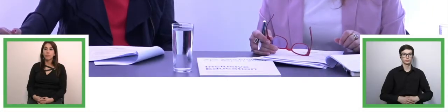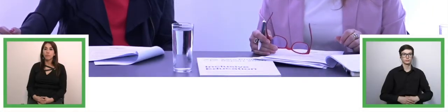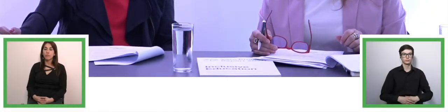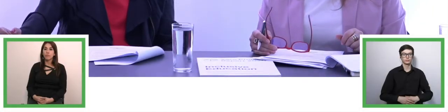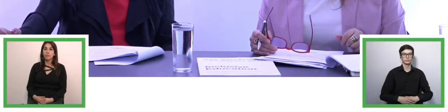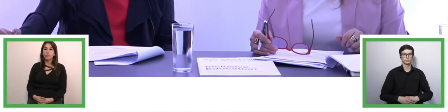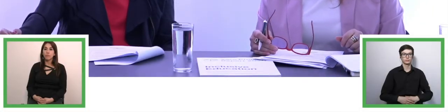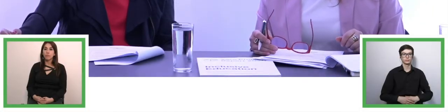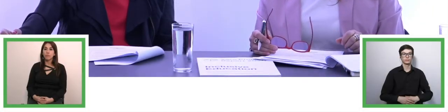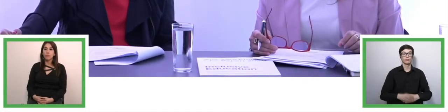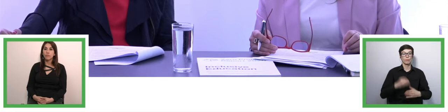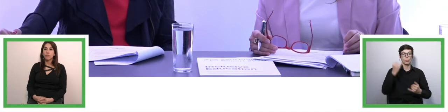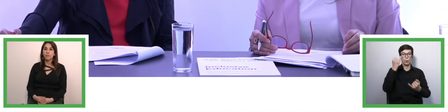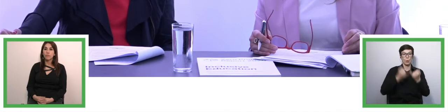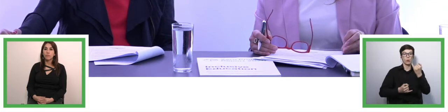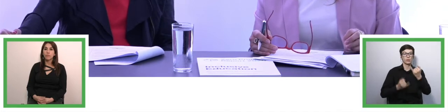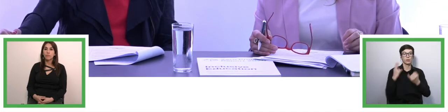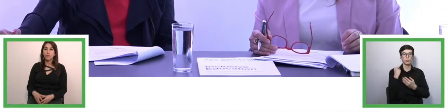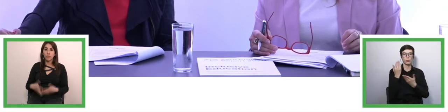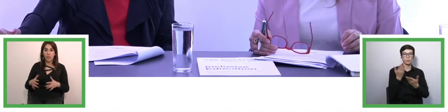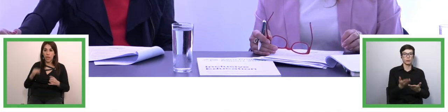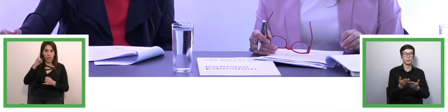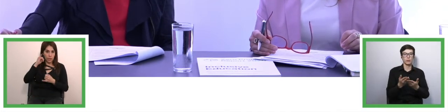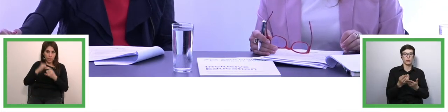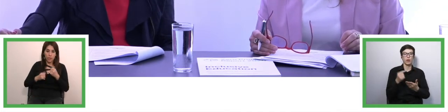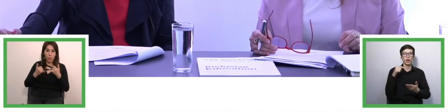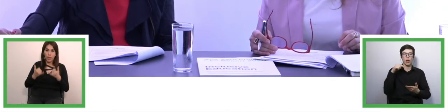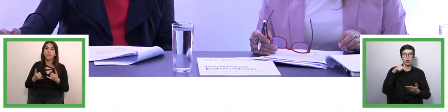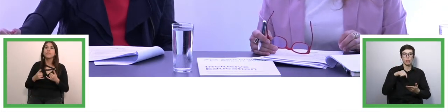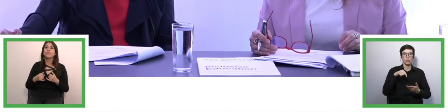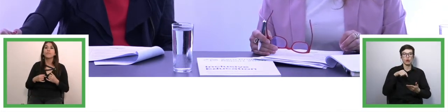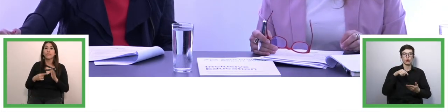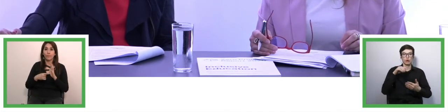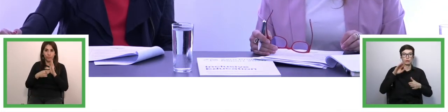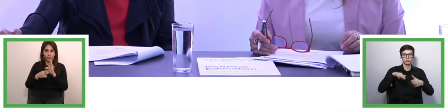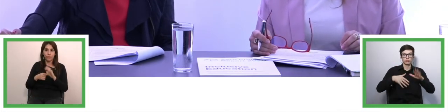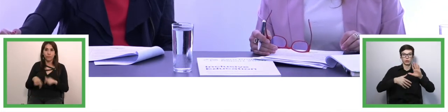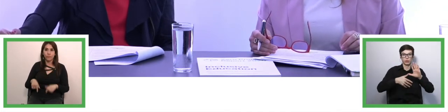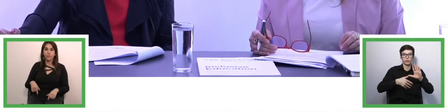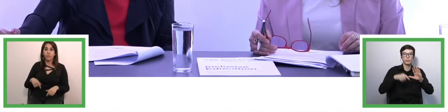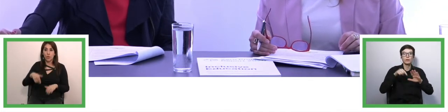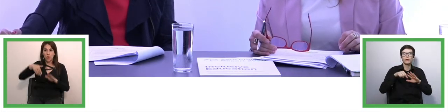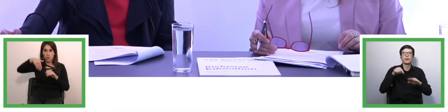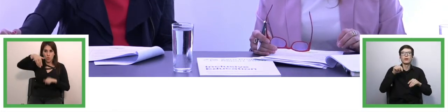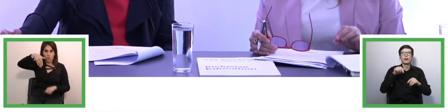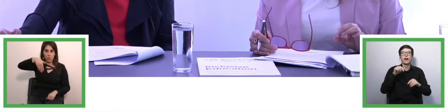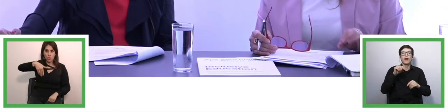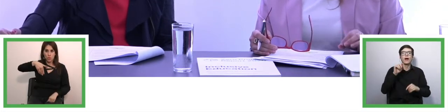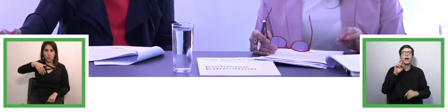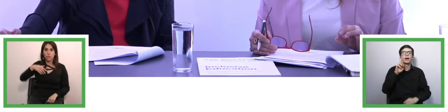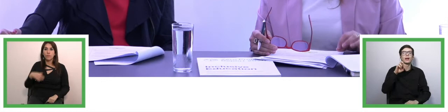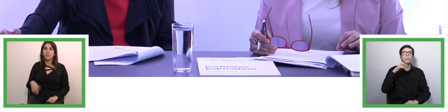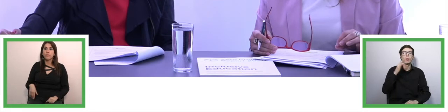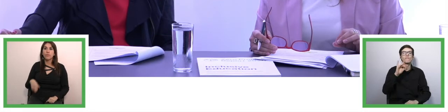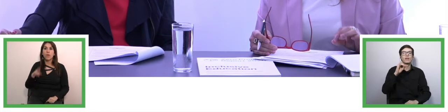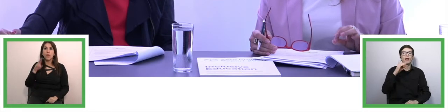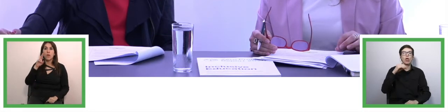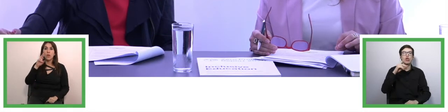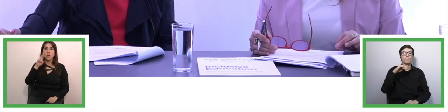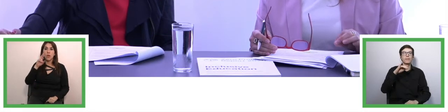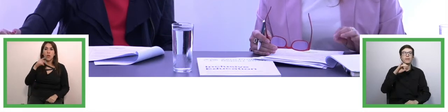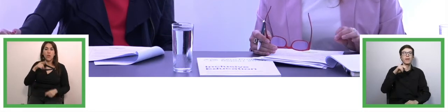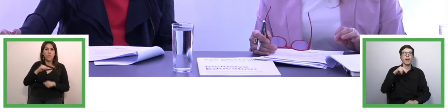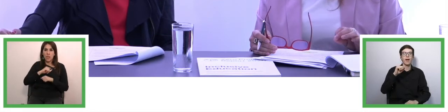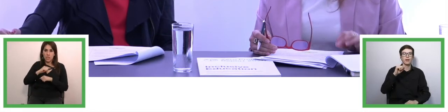Y el último premiado de la región es de República Dominicana, INAIPI, 700 centros de